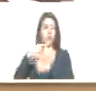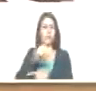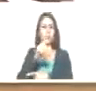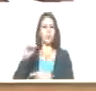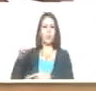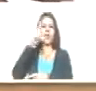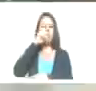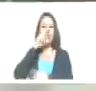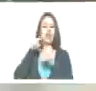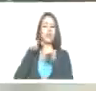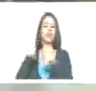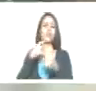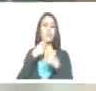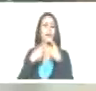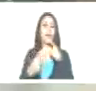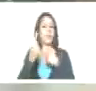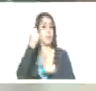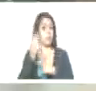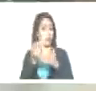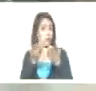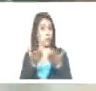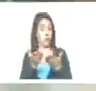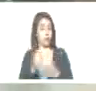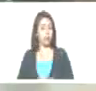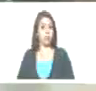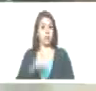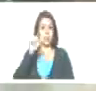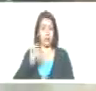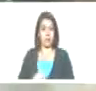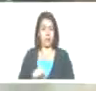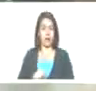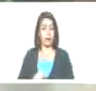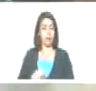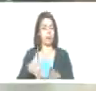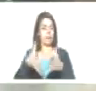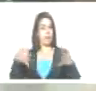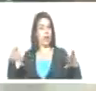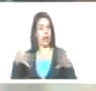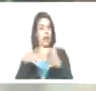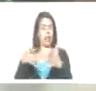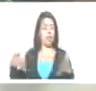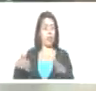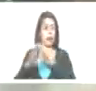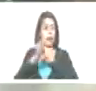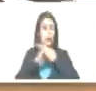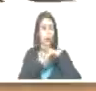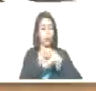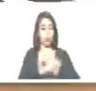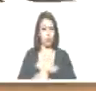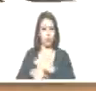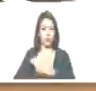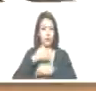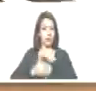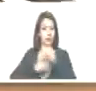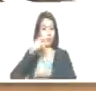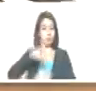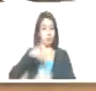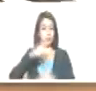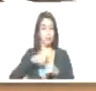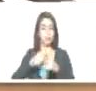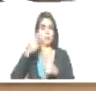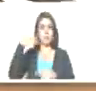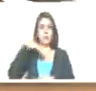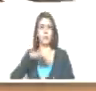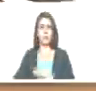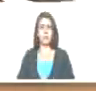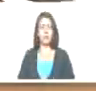Usted me dirá, diputado, si el tenor y el tamaño de estos casos de corrupción no ameritaba al menos una